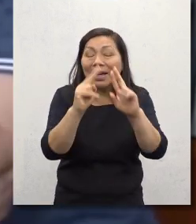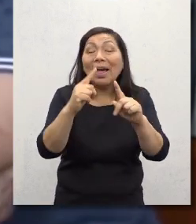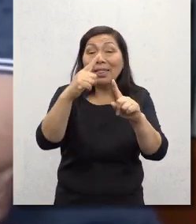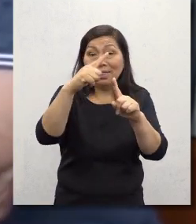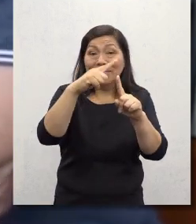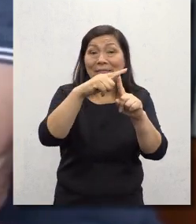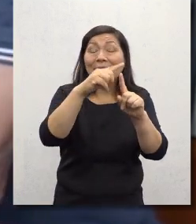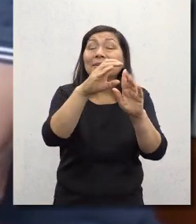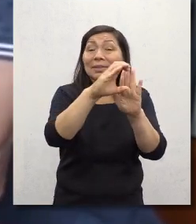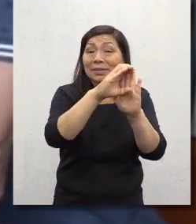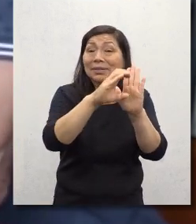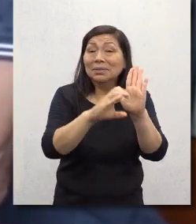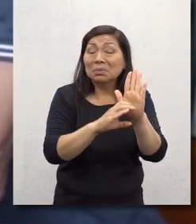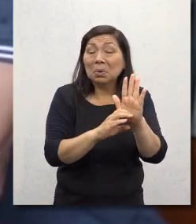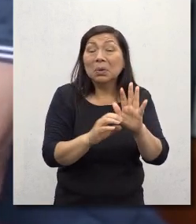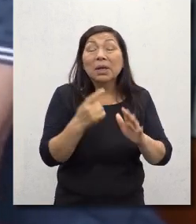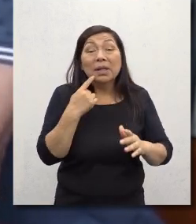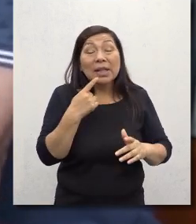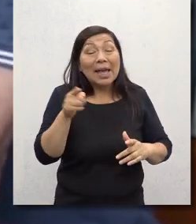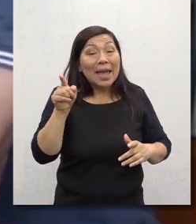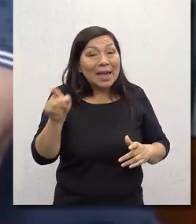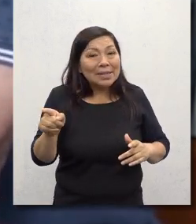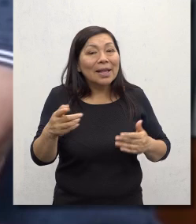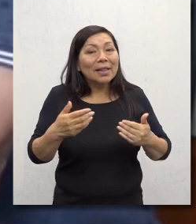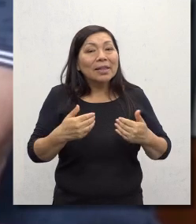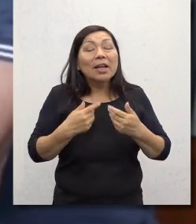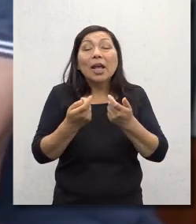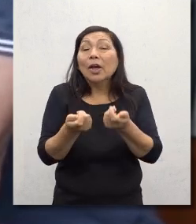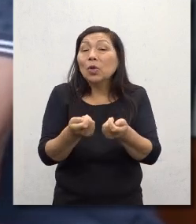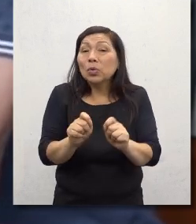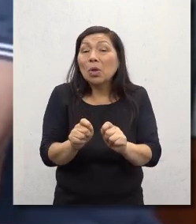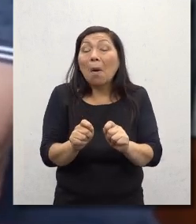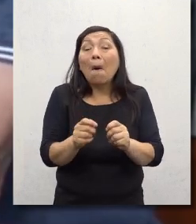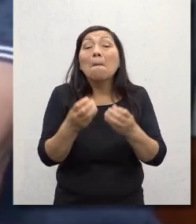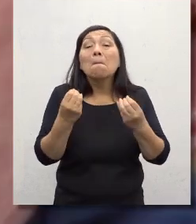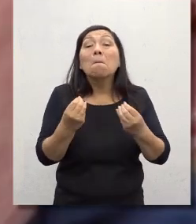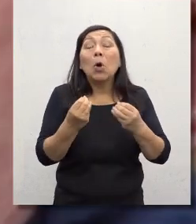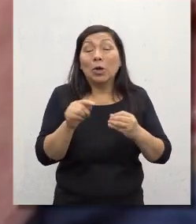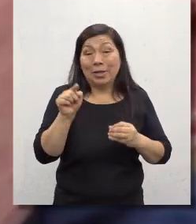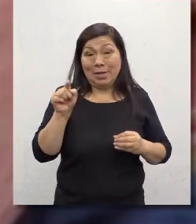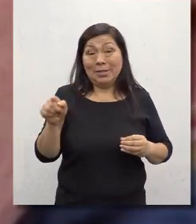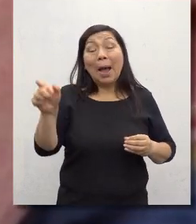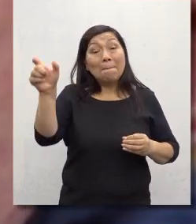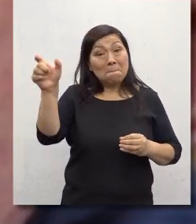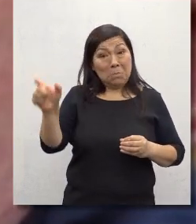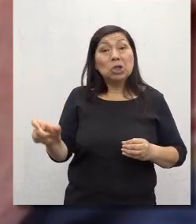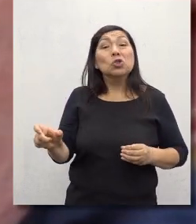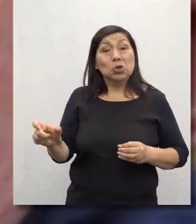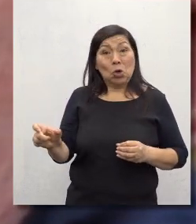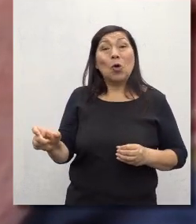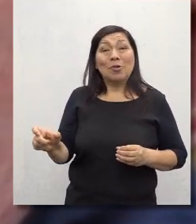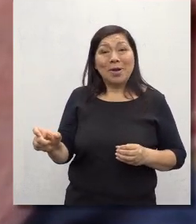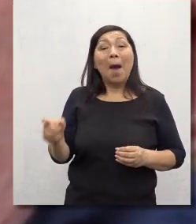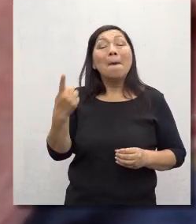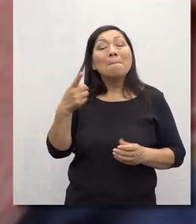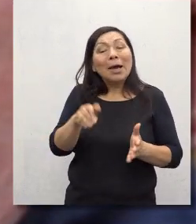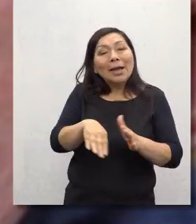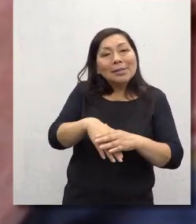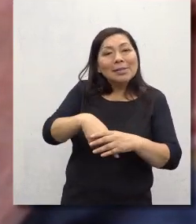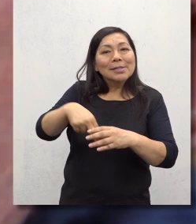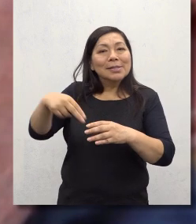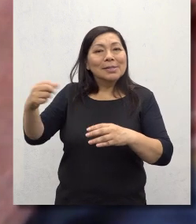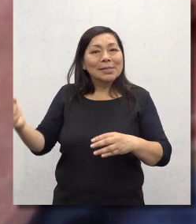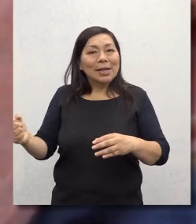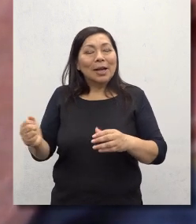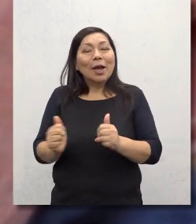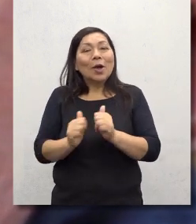TC consideró que Cappato debe ser absuelto porque Antoniani cumplía las condiciones para excluir